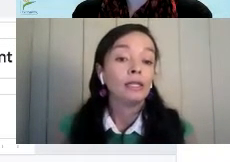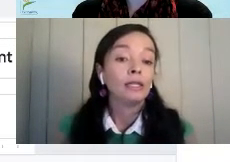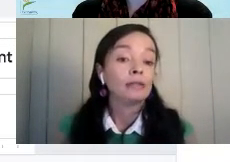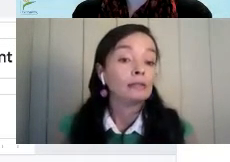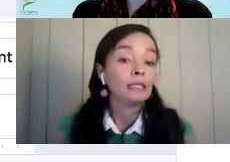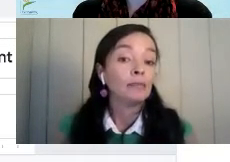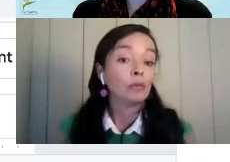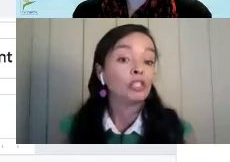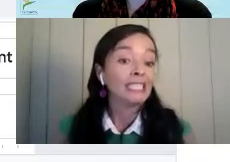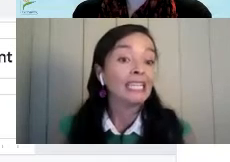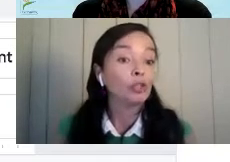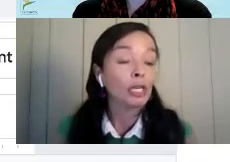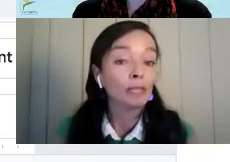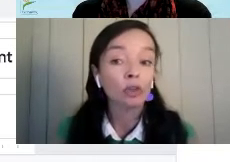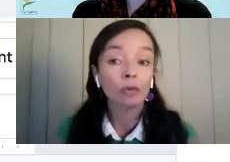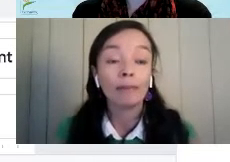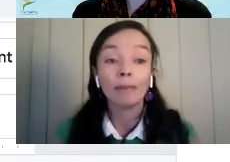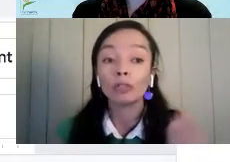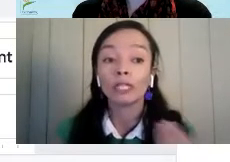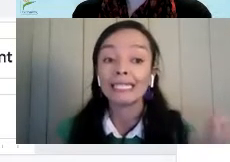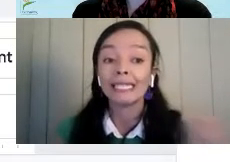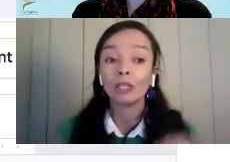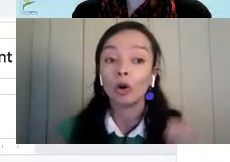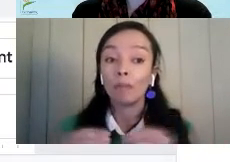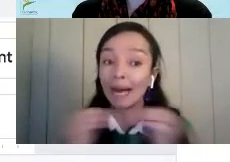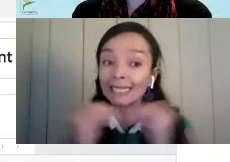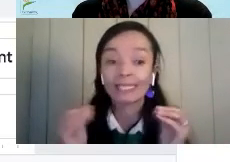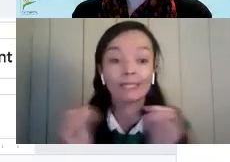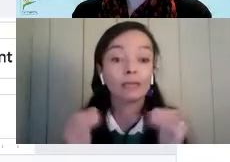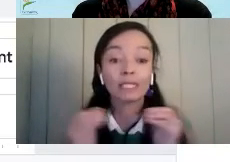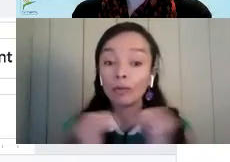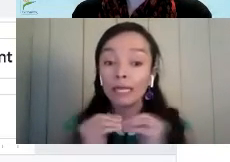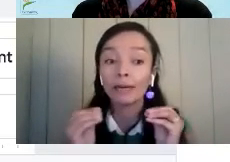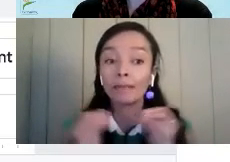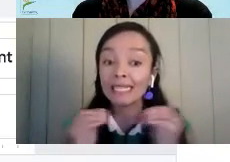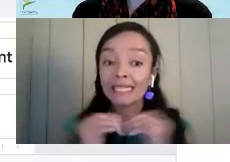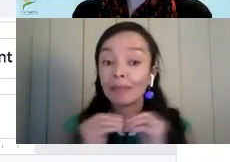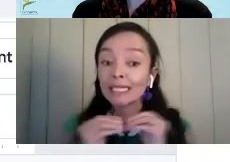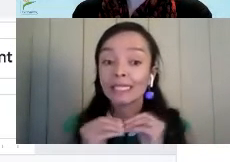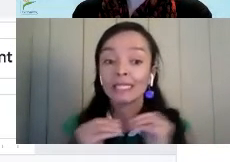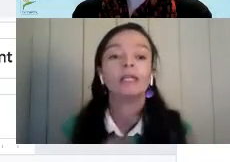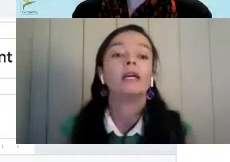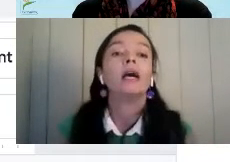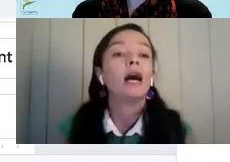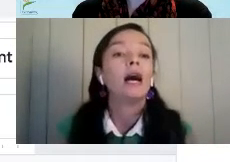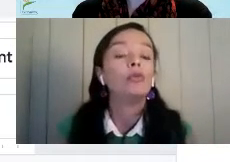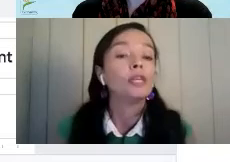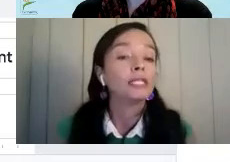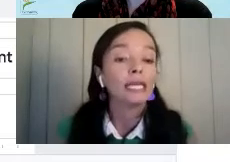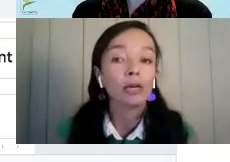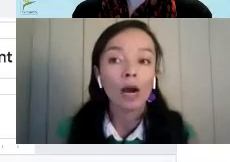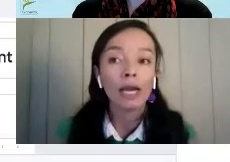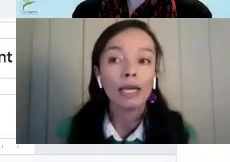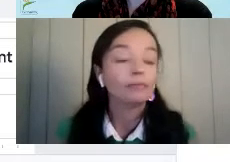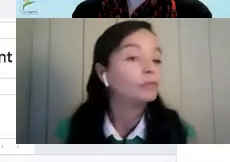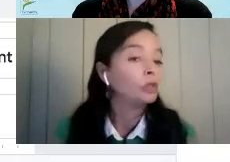Vamos, le podemos decir, ¿le gustaría más comida? Pregunta, sí, no. ¿Más? ¿Más comida? ¿Más? ¿Más? Un tercer